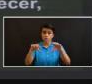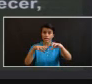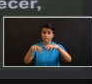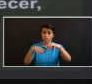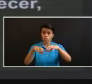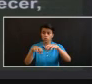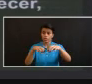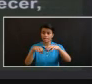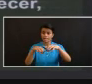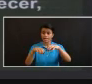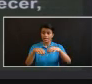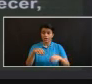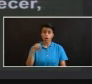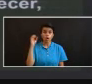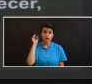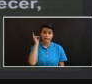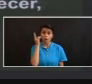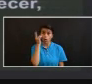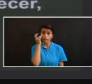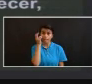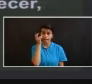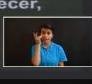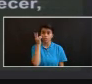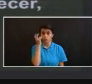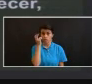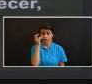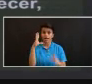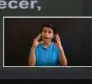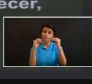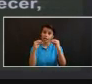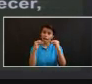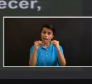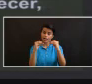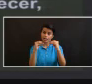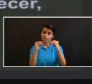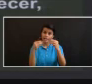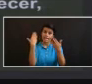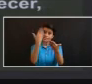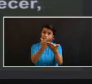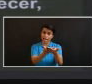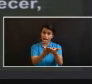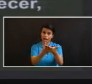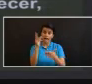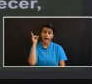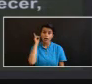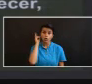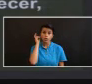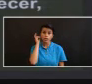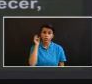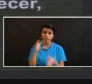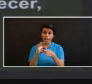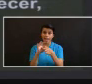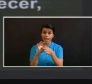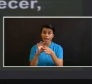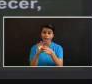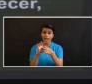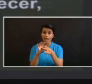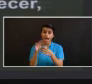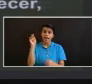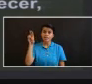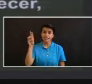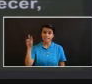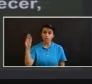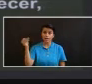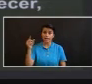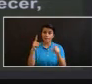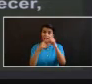que es el oír, es el entender, es el escuchar, hablar, es llegar al oído de. Es decir, necesito que